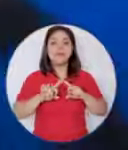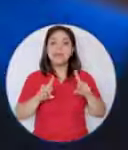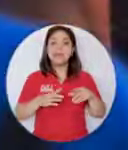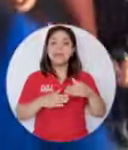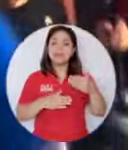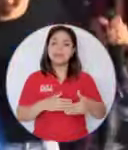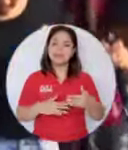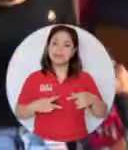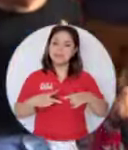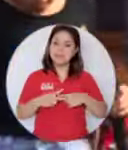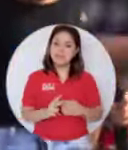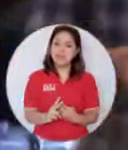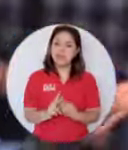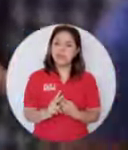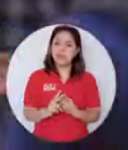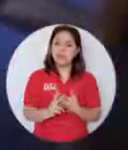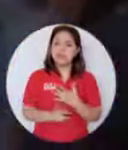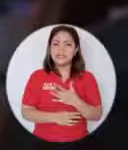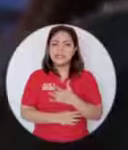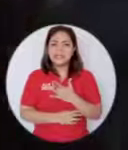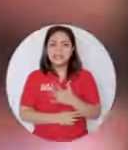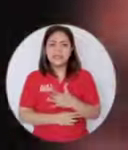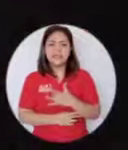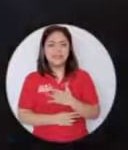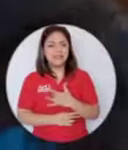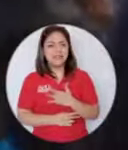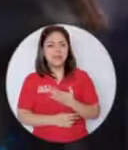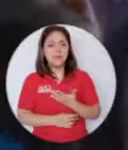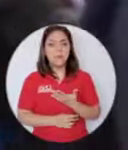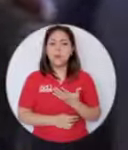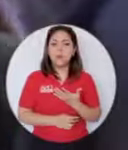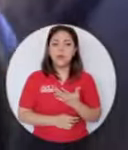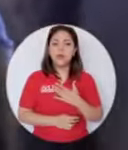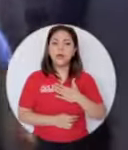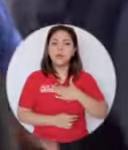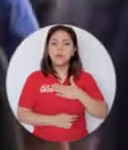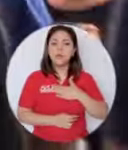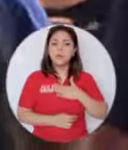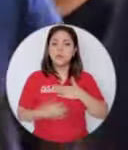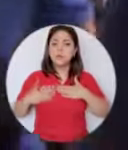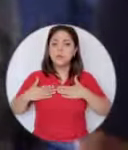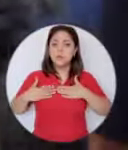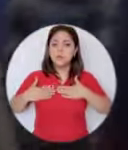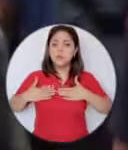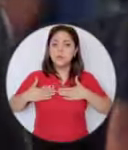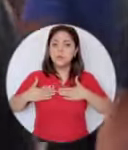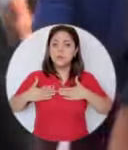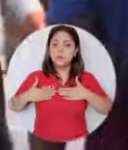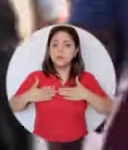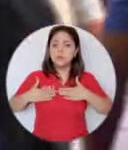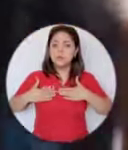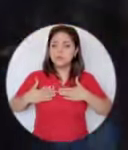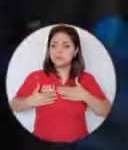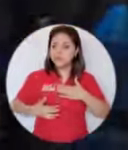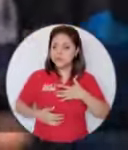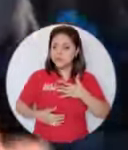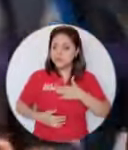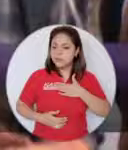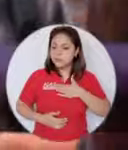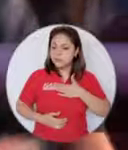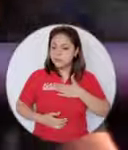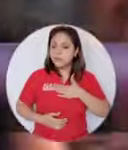pronto a otro comienza a sentir, digamos, palpitaciones, por ejemplo, que es lo que a mí me han